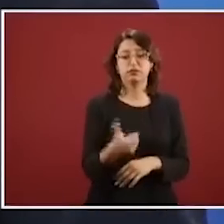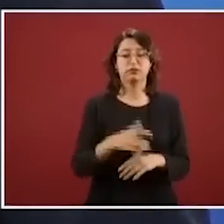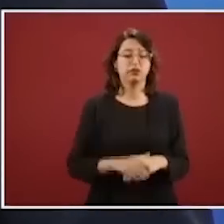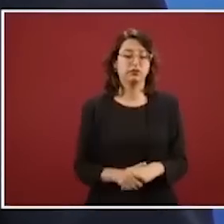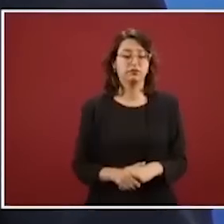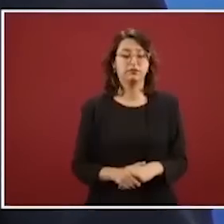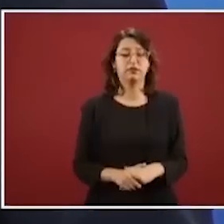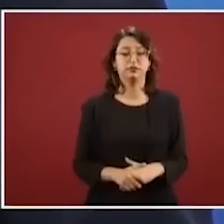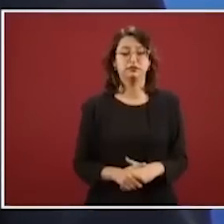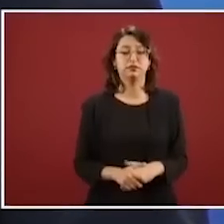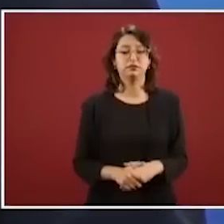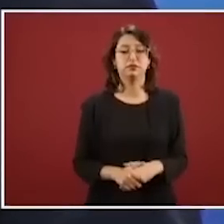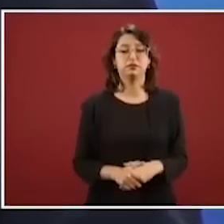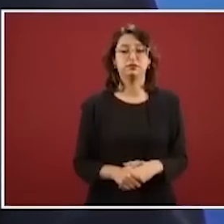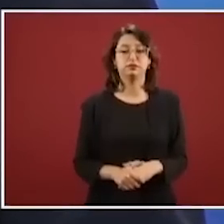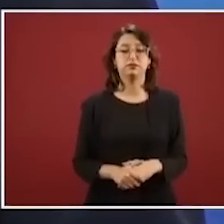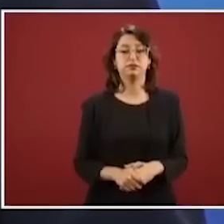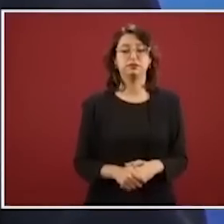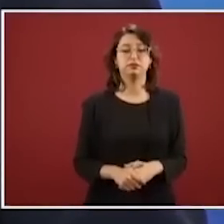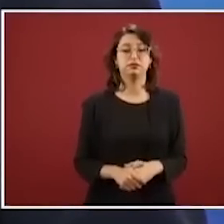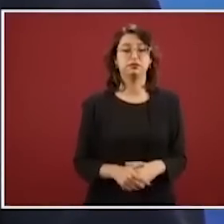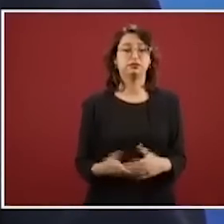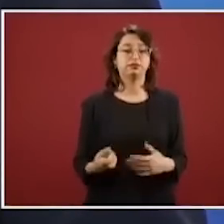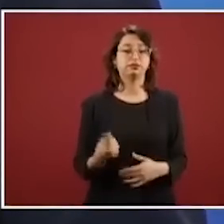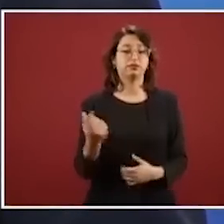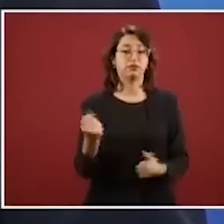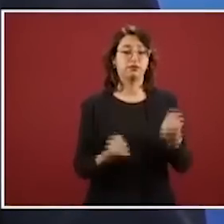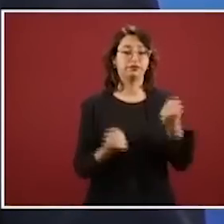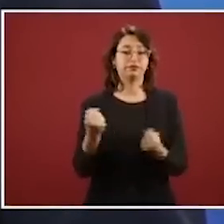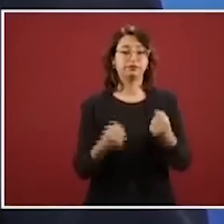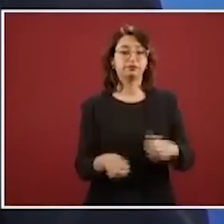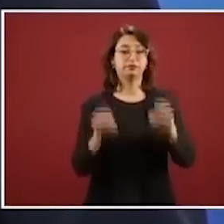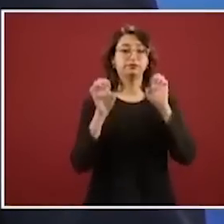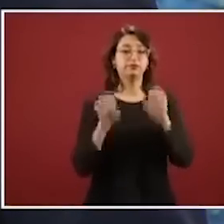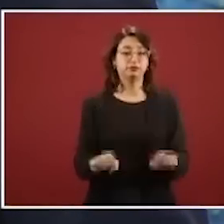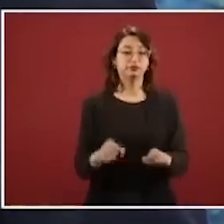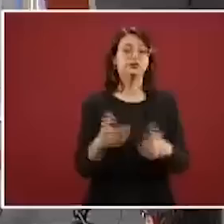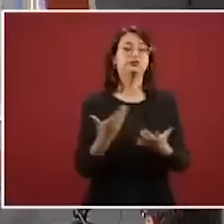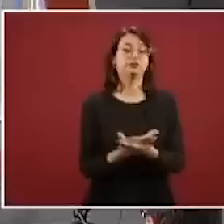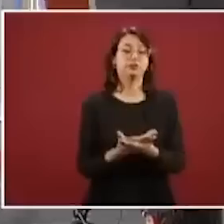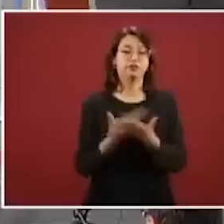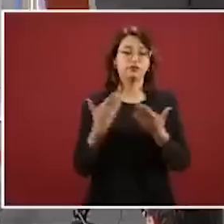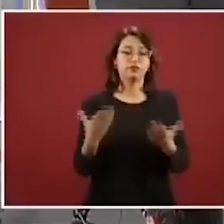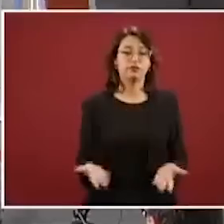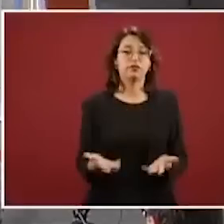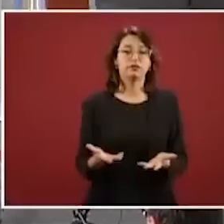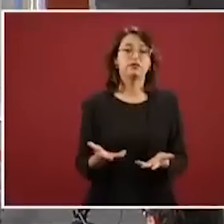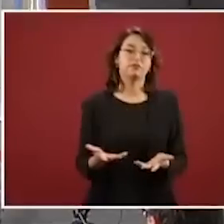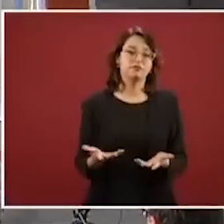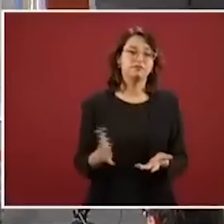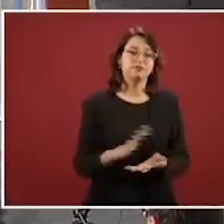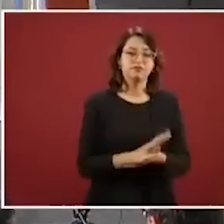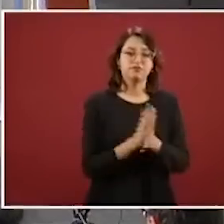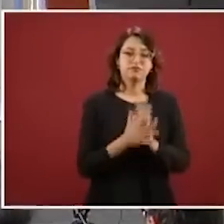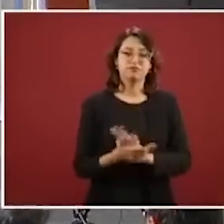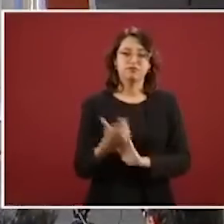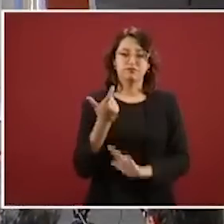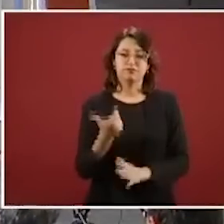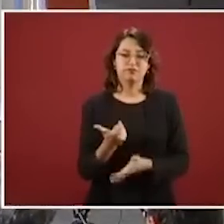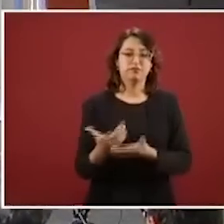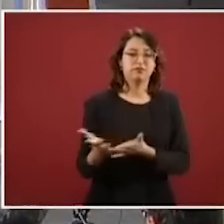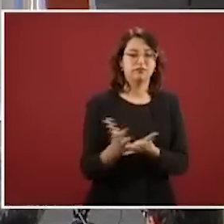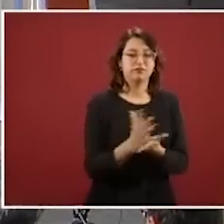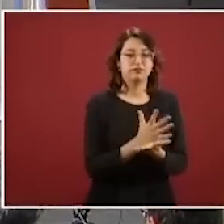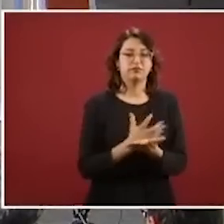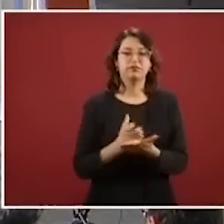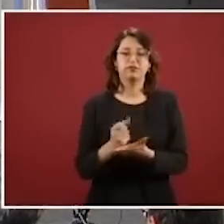vehículos que eran de bastante lujo, pues los estamos transformando en recursos productivos bajo